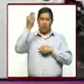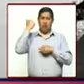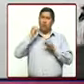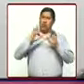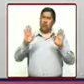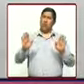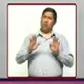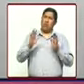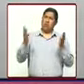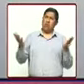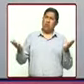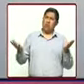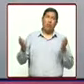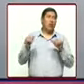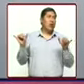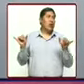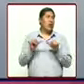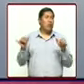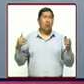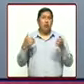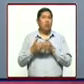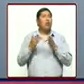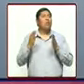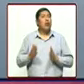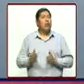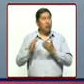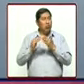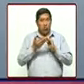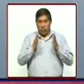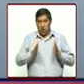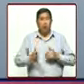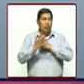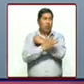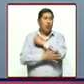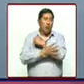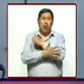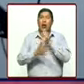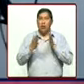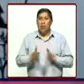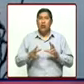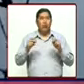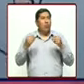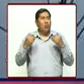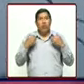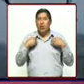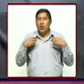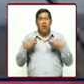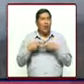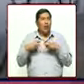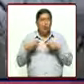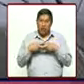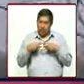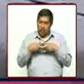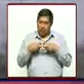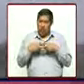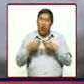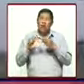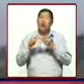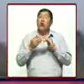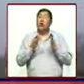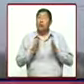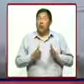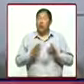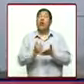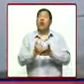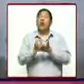pasado domingo. Y también los vecinos, los comunarios, los campesinos se han quedado sin servicio eléctrico y comunarios están pidiendo